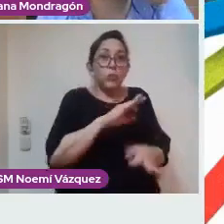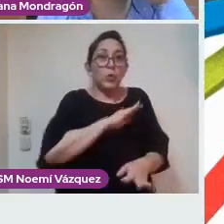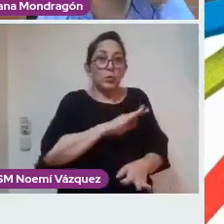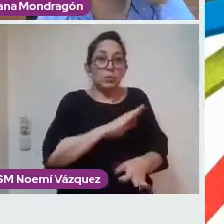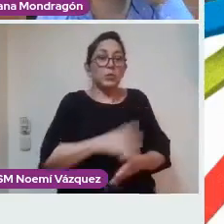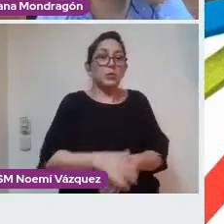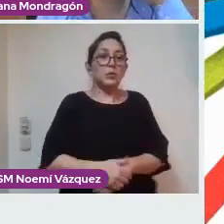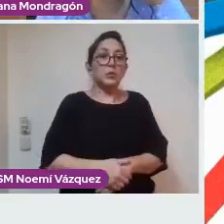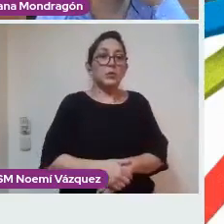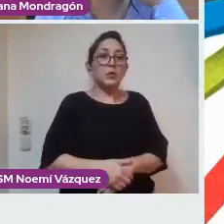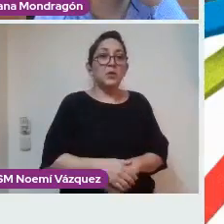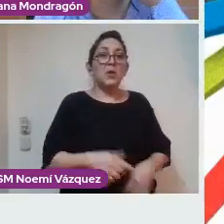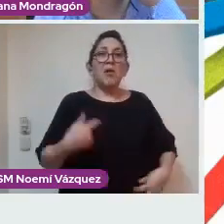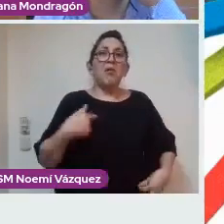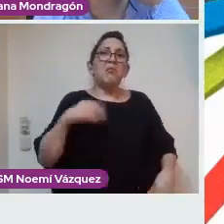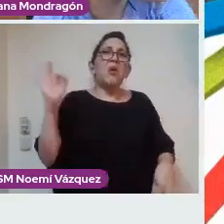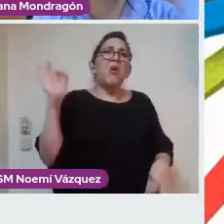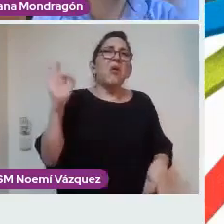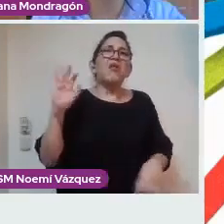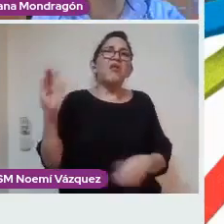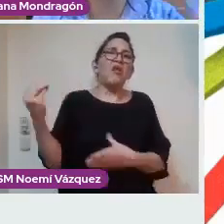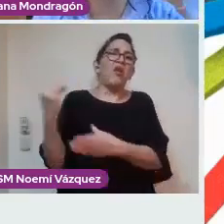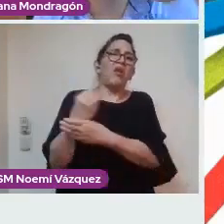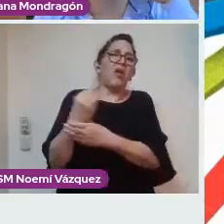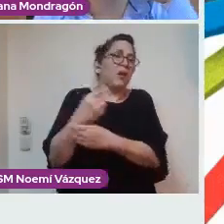Pensaba en todas estas,